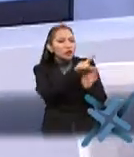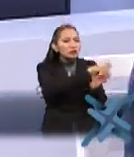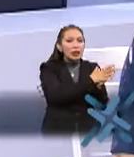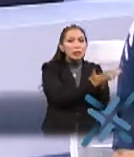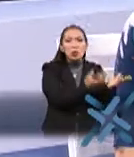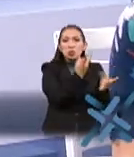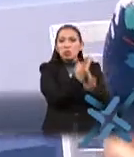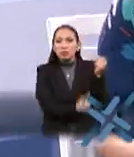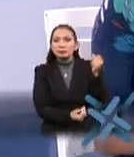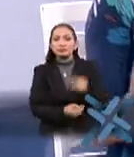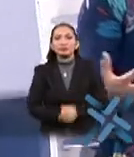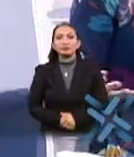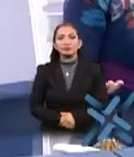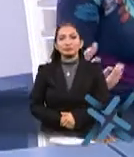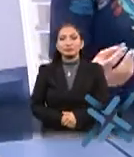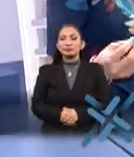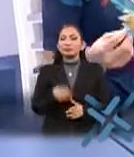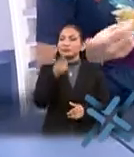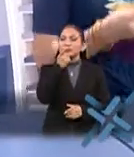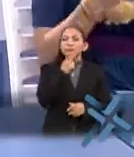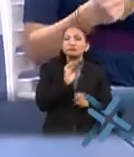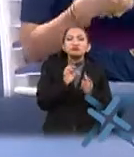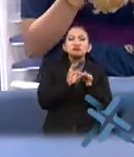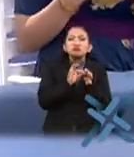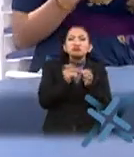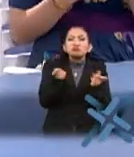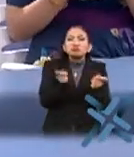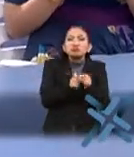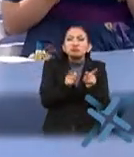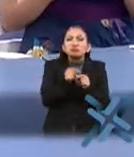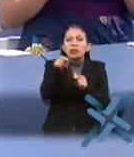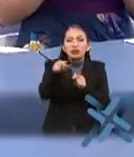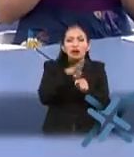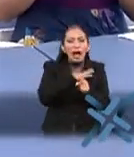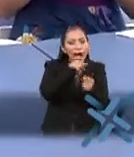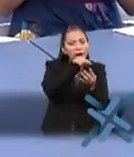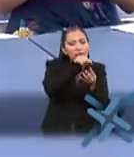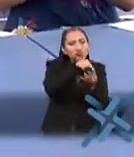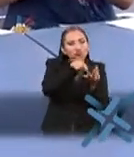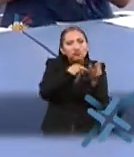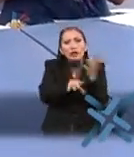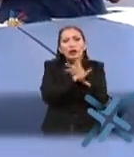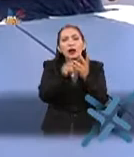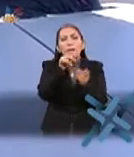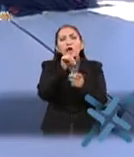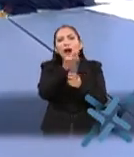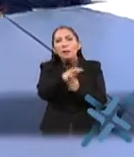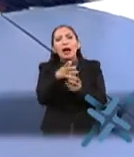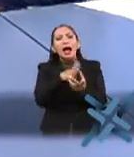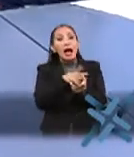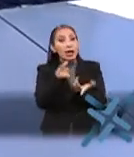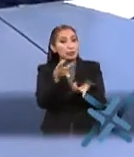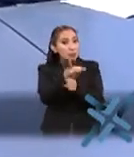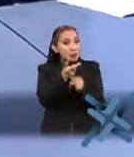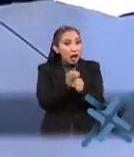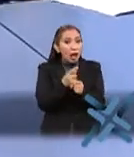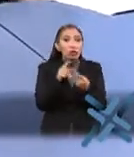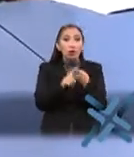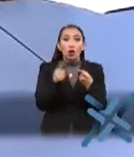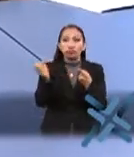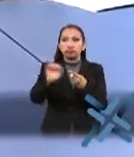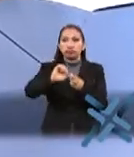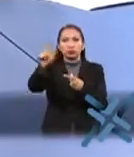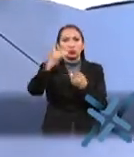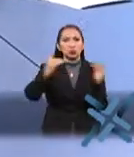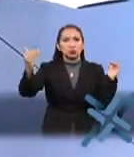complementarias. Javier, pues cuéntanos un poco de cuáles son los elementos que componen este programa Cuenta Conmigo. Tienes invitados de